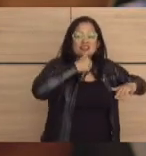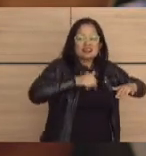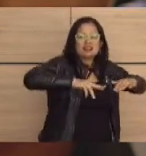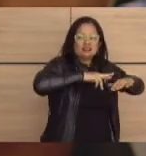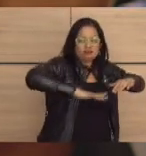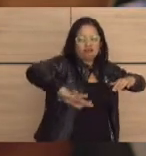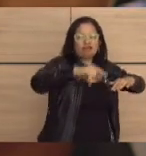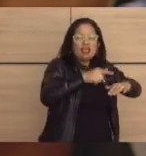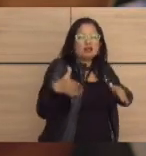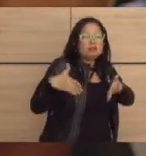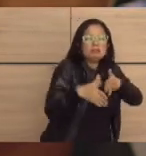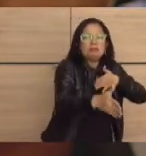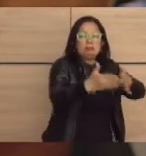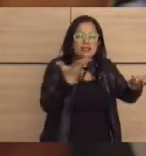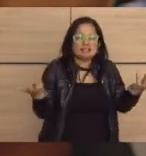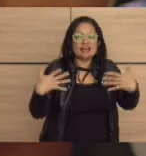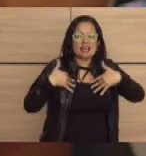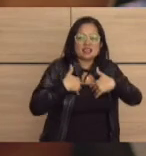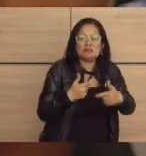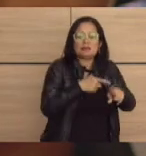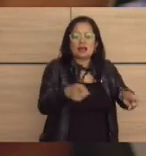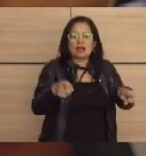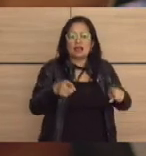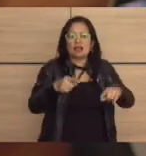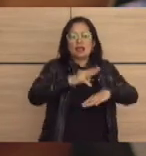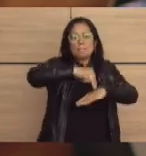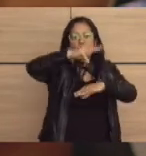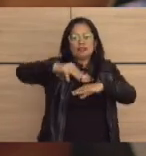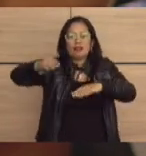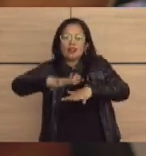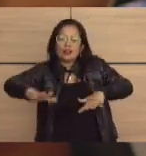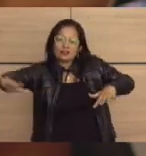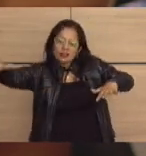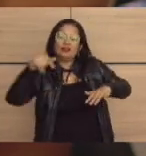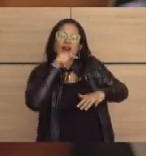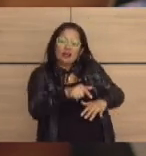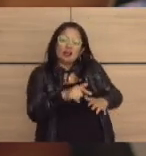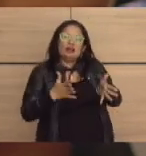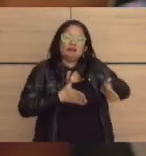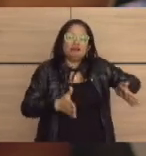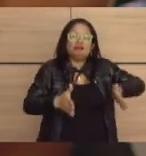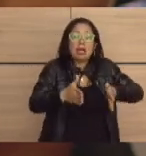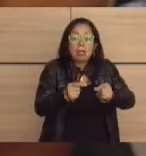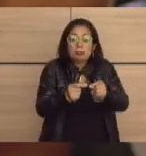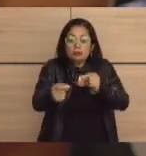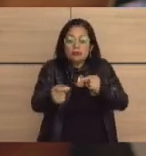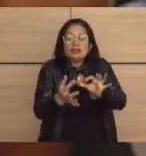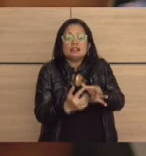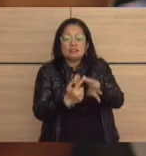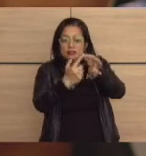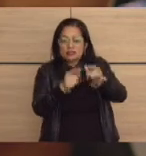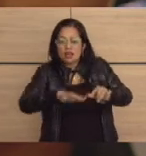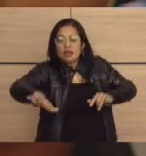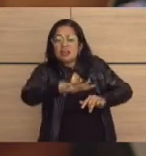hace 20 años por el río Magdalena, lo que llamábamos la subienda, que ya no existe, ¿no? Y